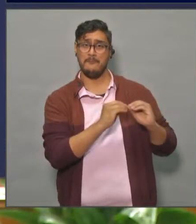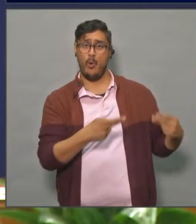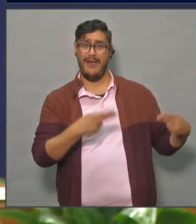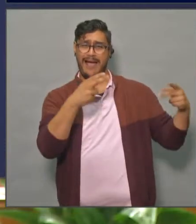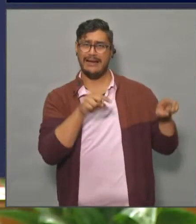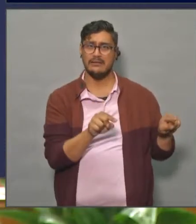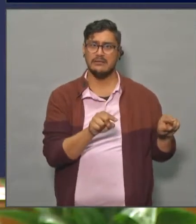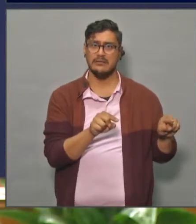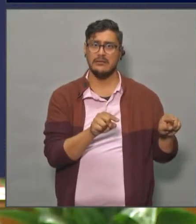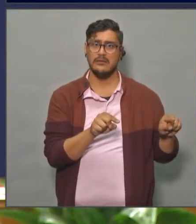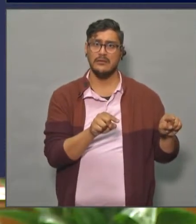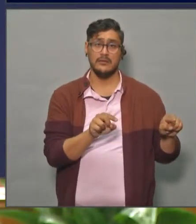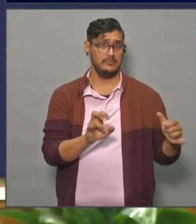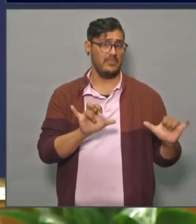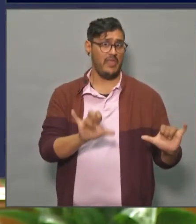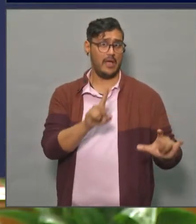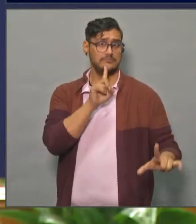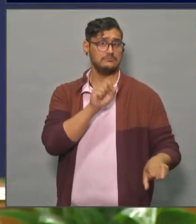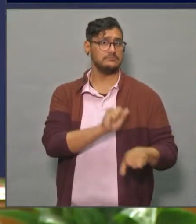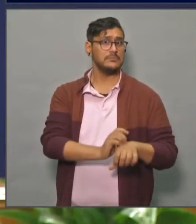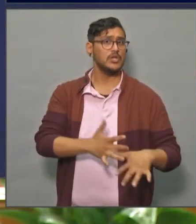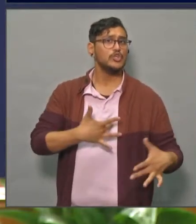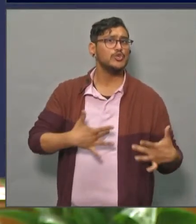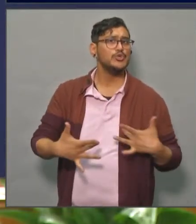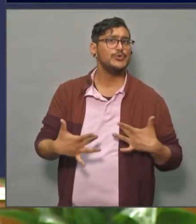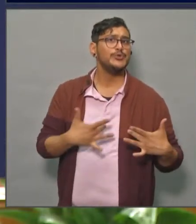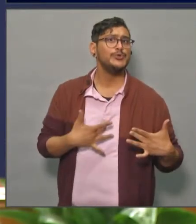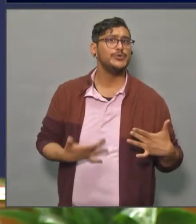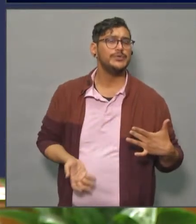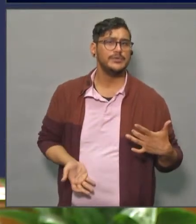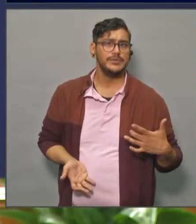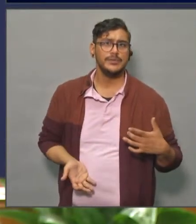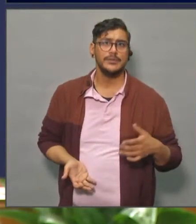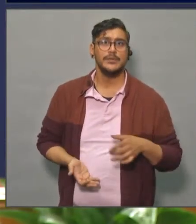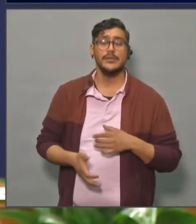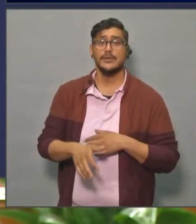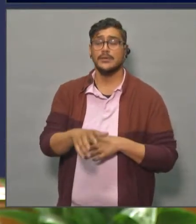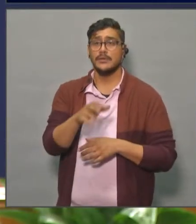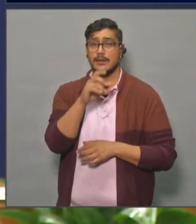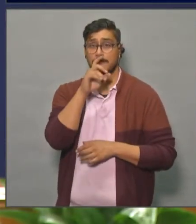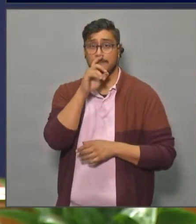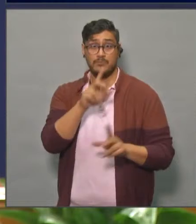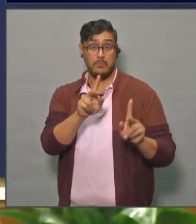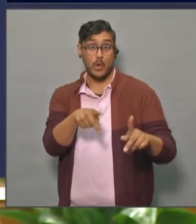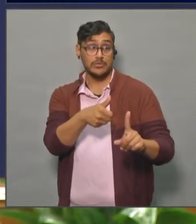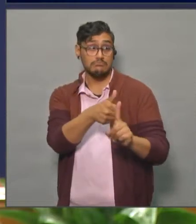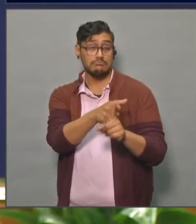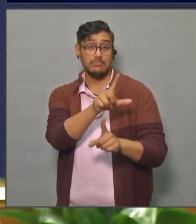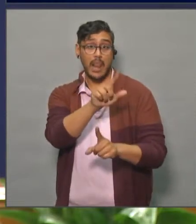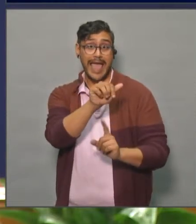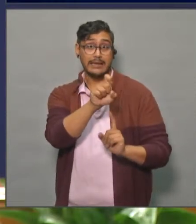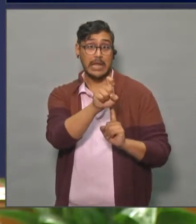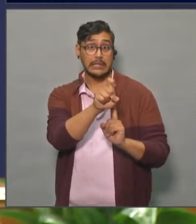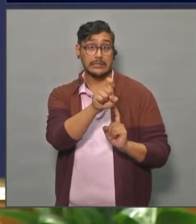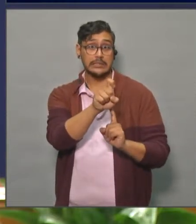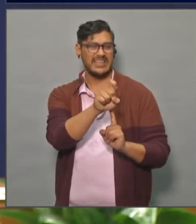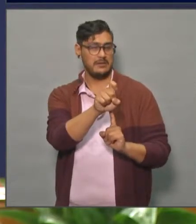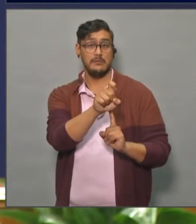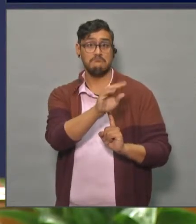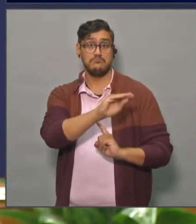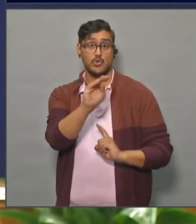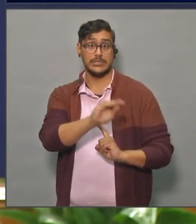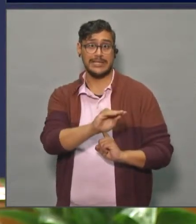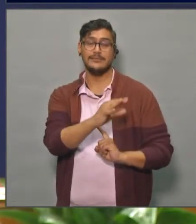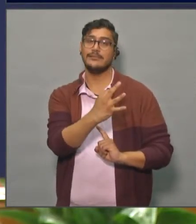tiene profundamente preocupados. Para las personas que se identifican como latinos, la tasa de mortalidad es